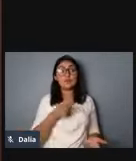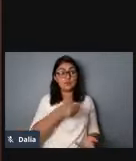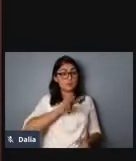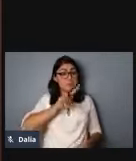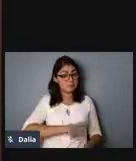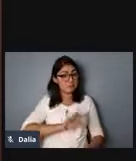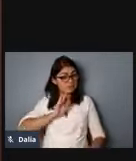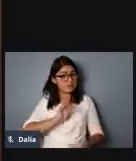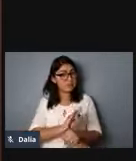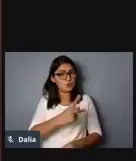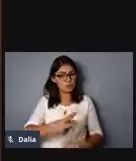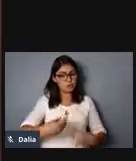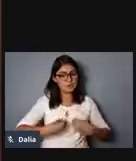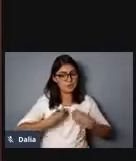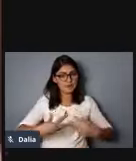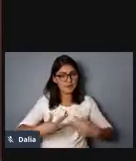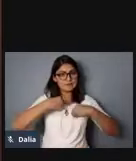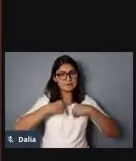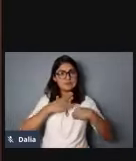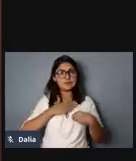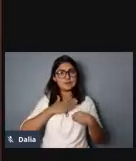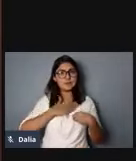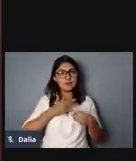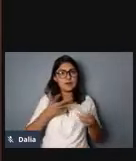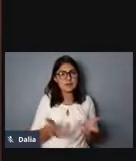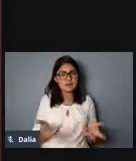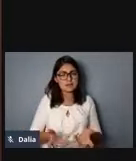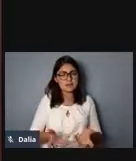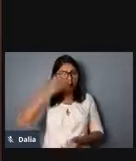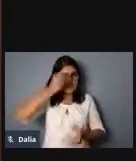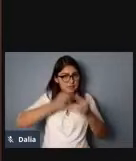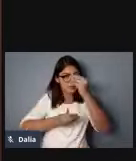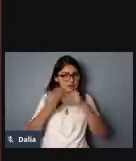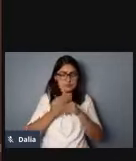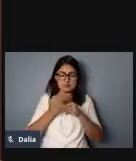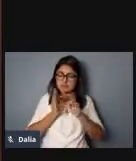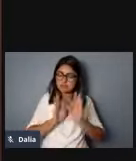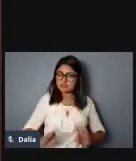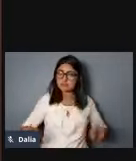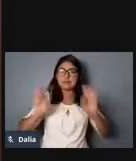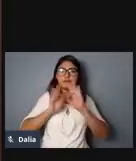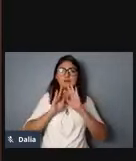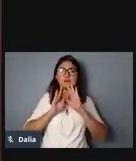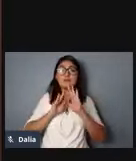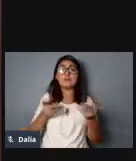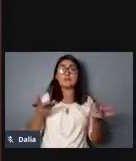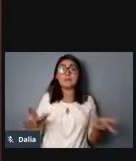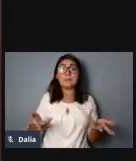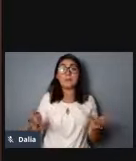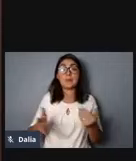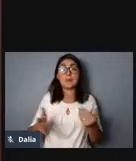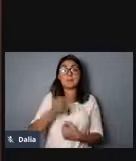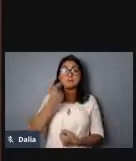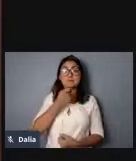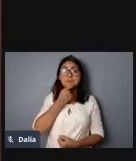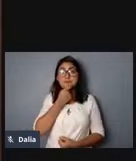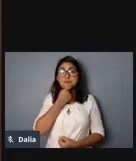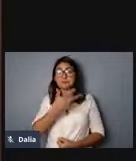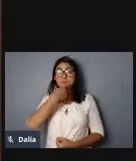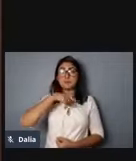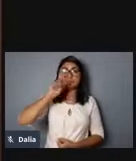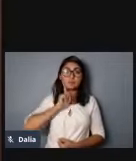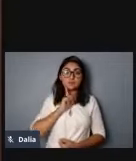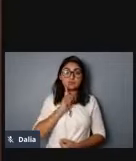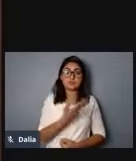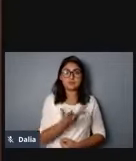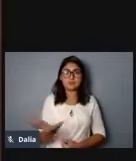en un futuro no muy lejano, porque la nivelación que habrá para las niñas y los niños en la educación va a